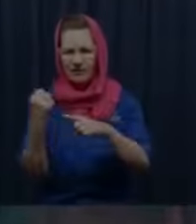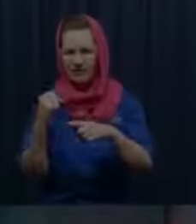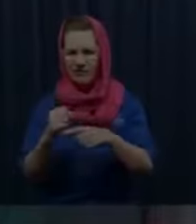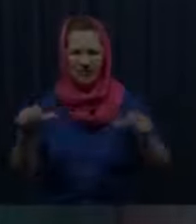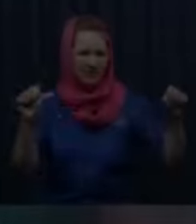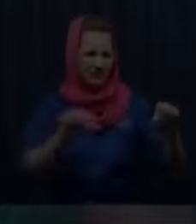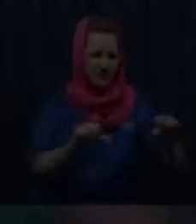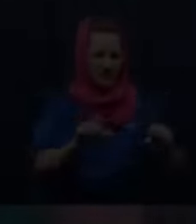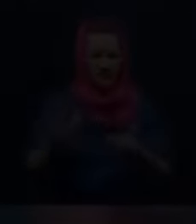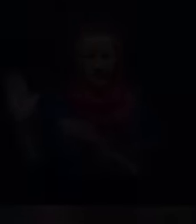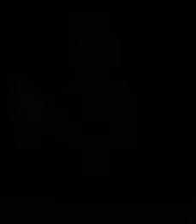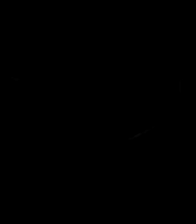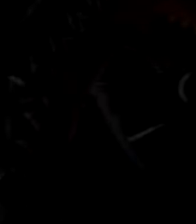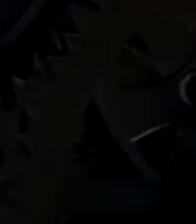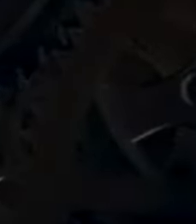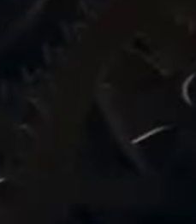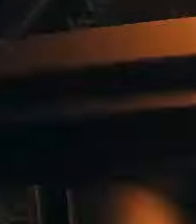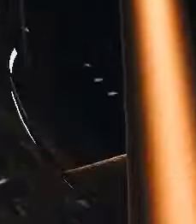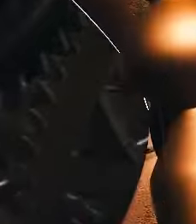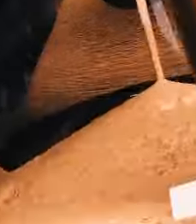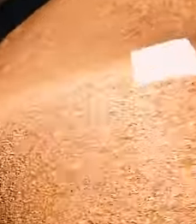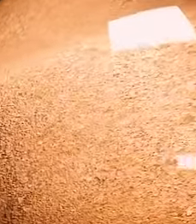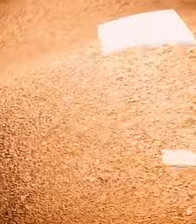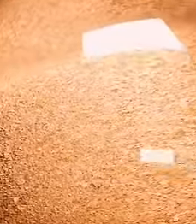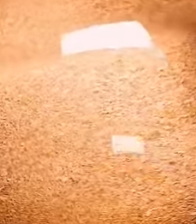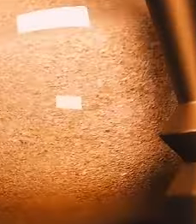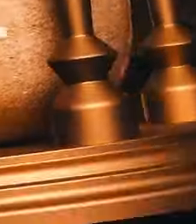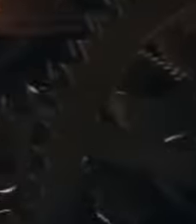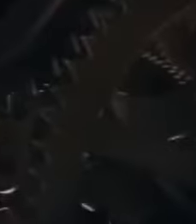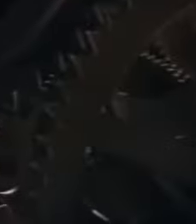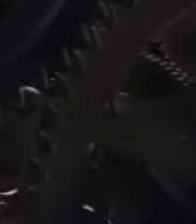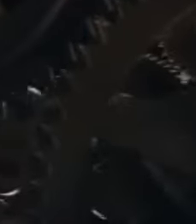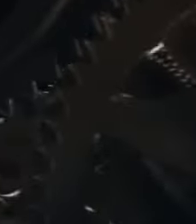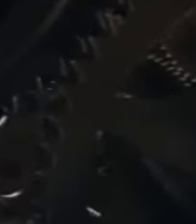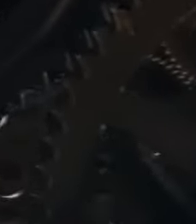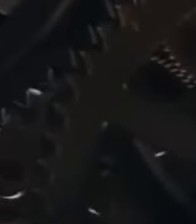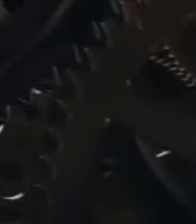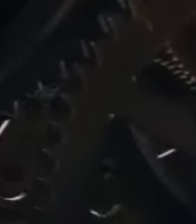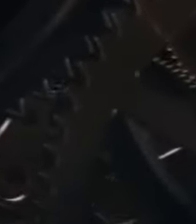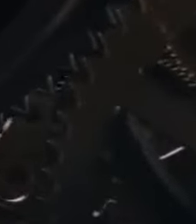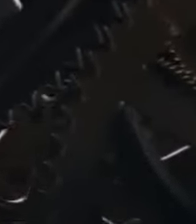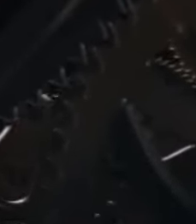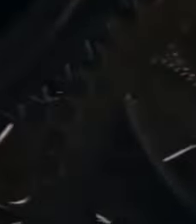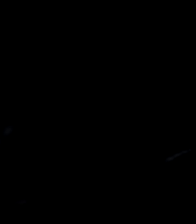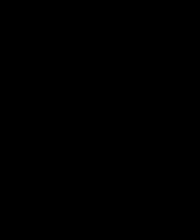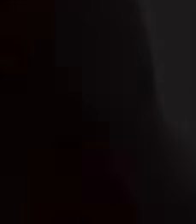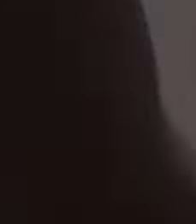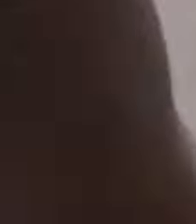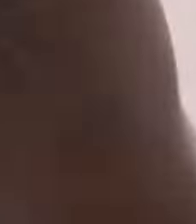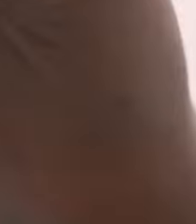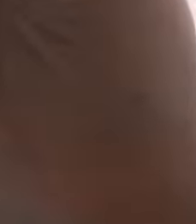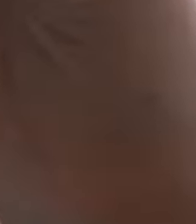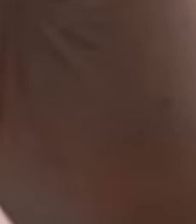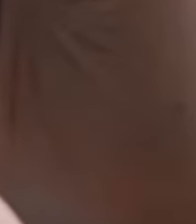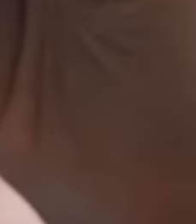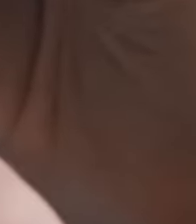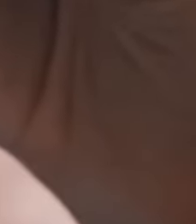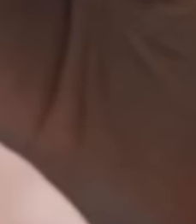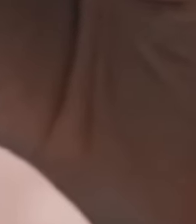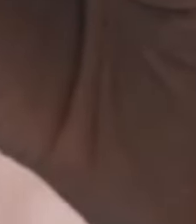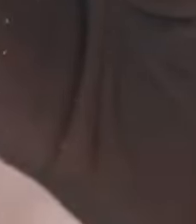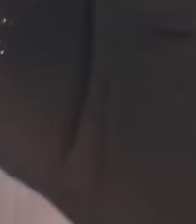tiene que venir sigamos orando un momento Esto fue el reloj de Dios un mensaje